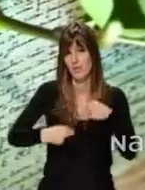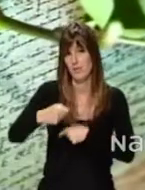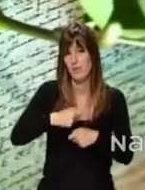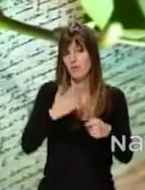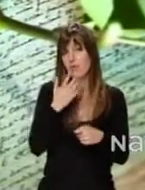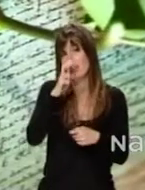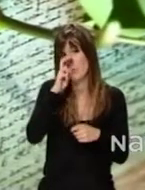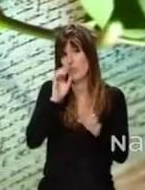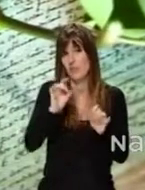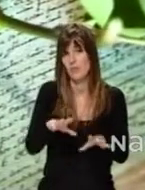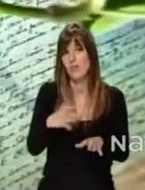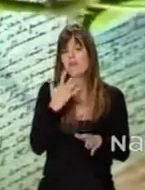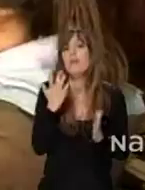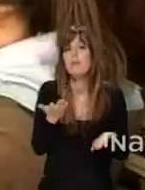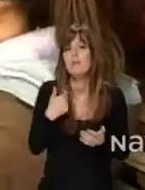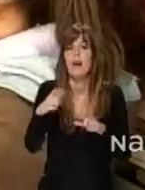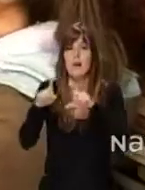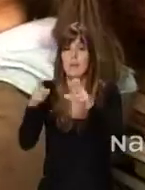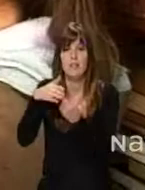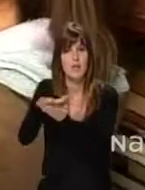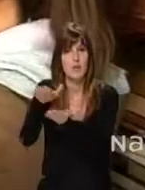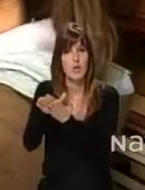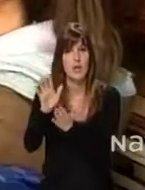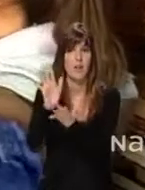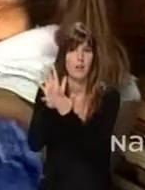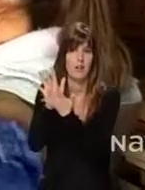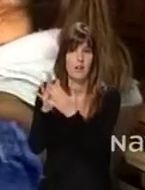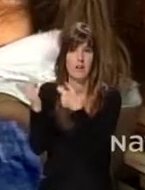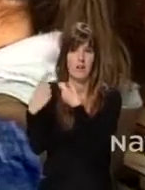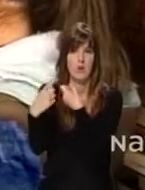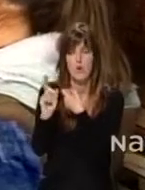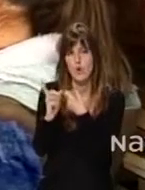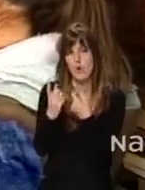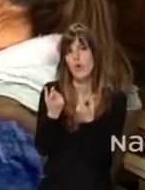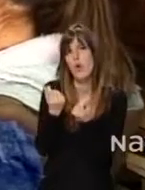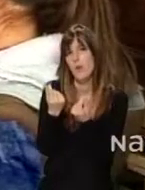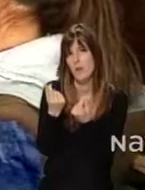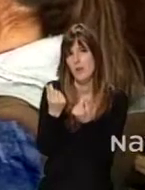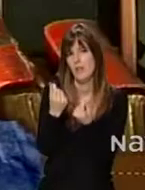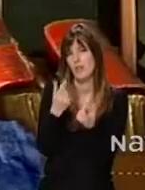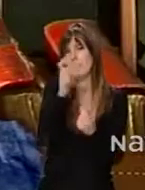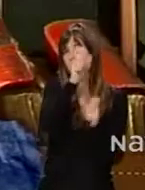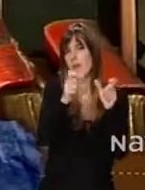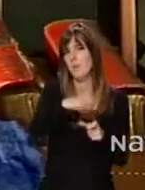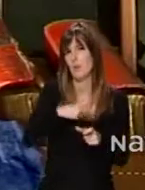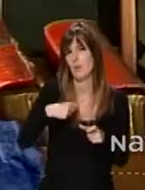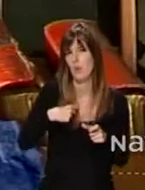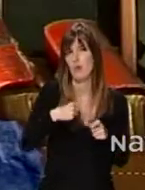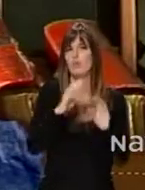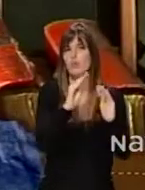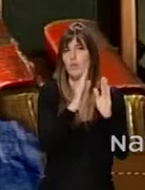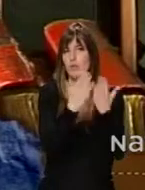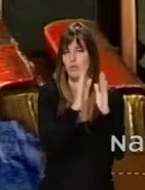claro, lo que pasa es que mis proveedores no es una editorial, no es un precio ya regulado, entonces yo tengo que hablar